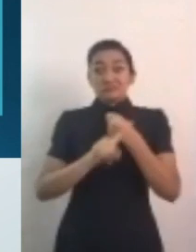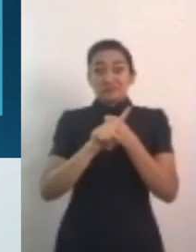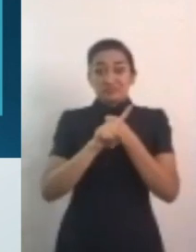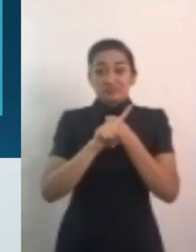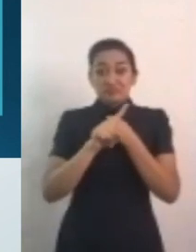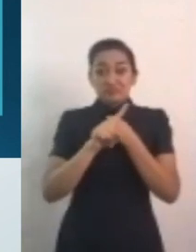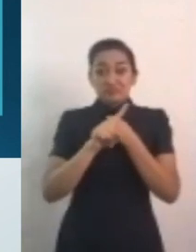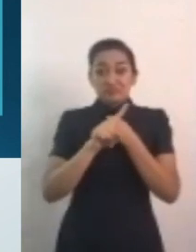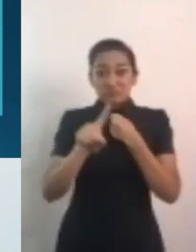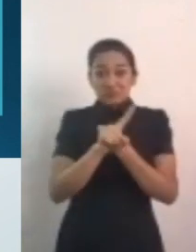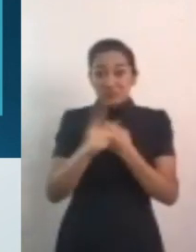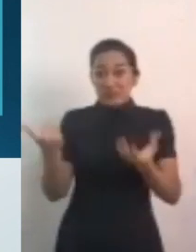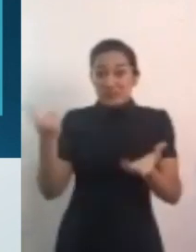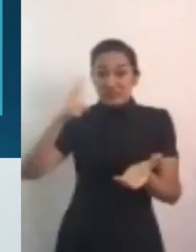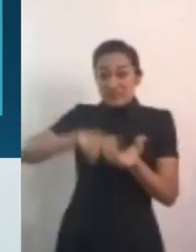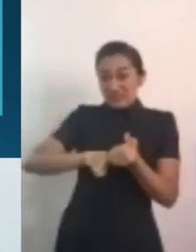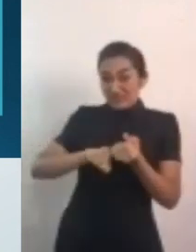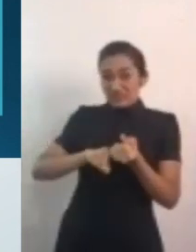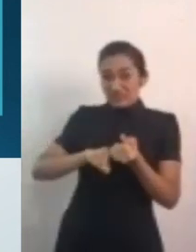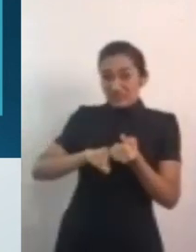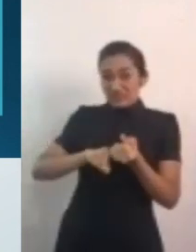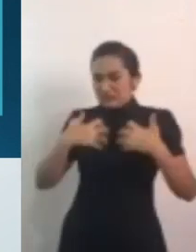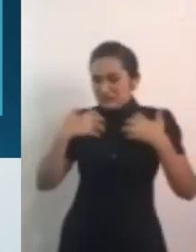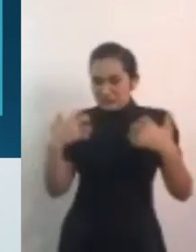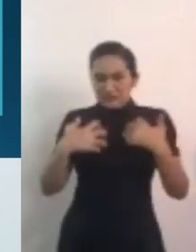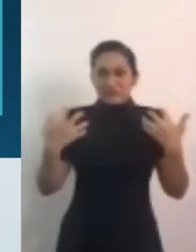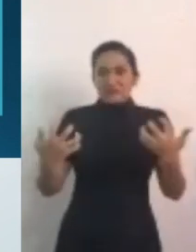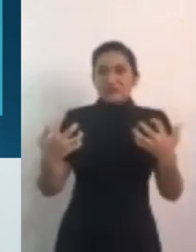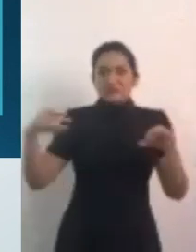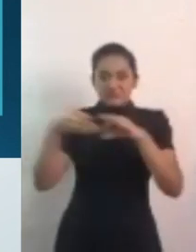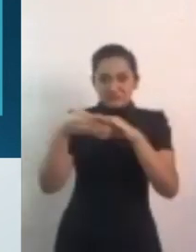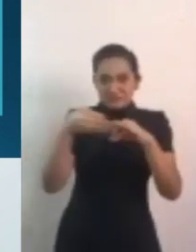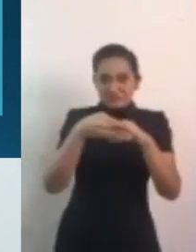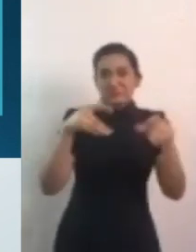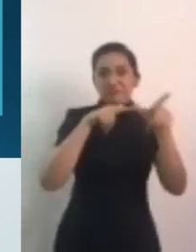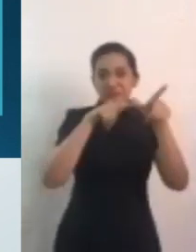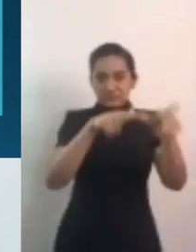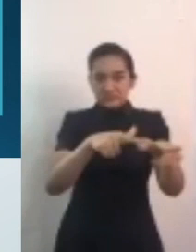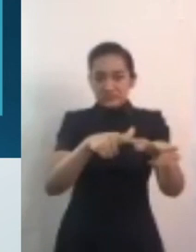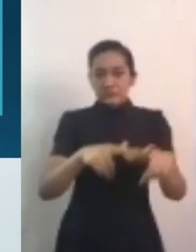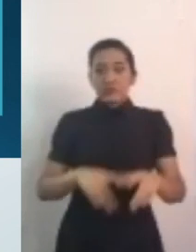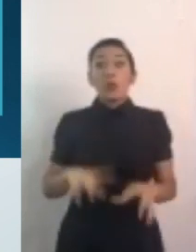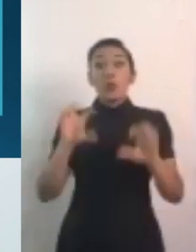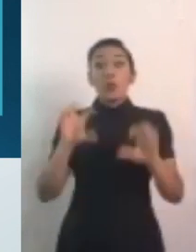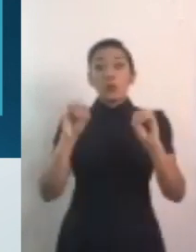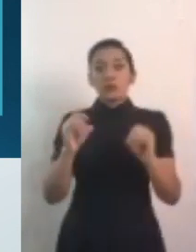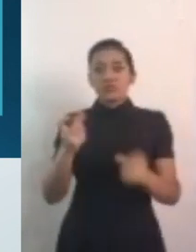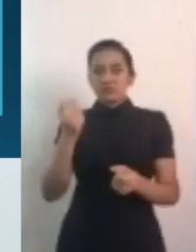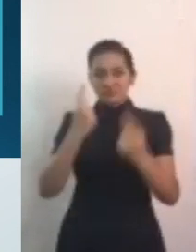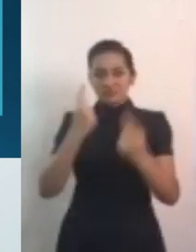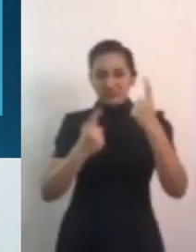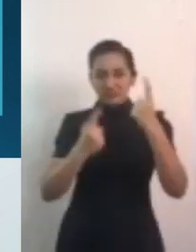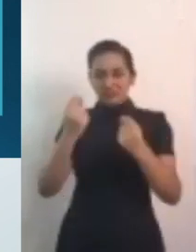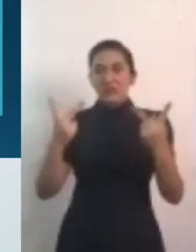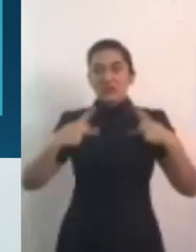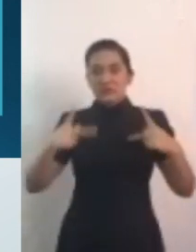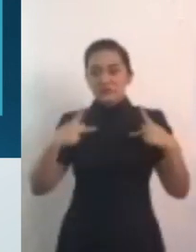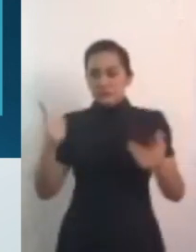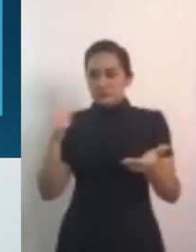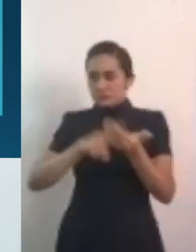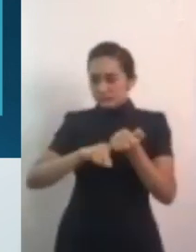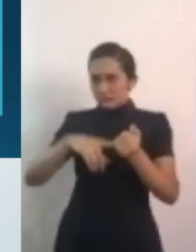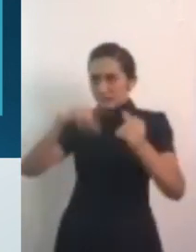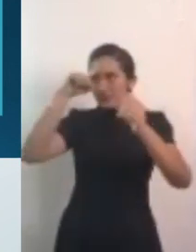interpersonales o más frecuentes o más intensos. Hay impulsividad, La gente empieza a imaginar los